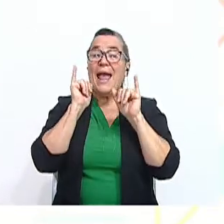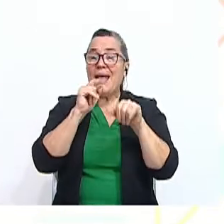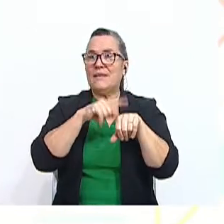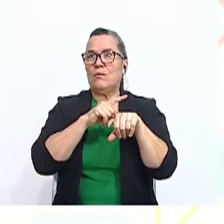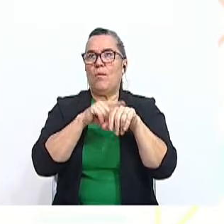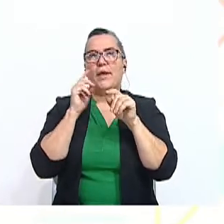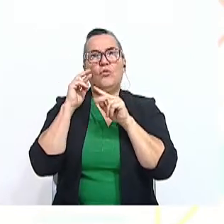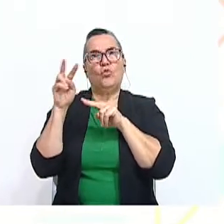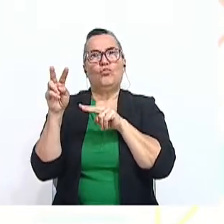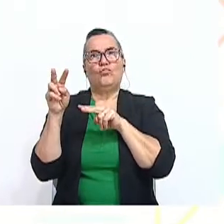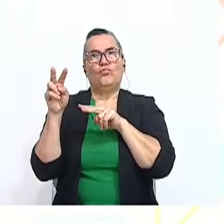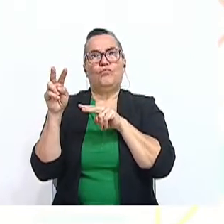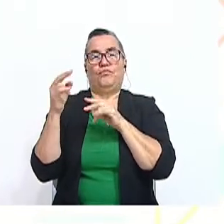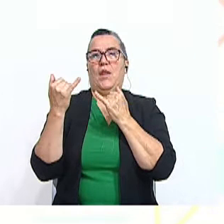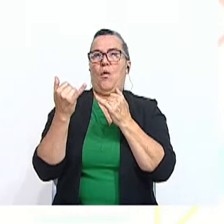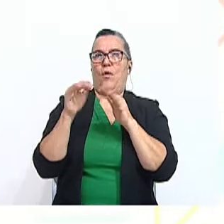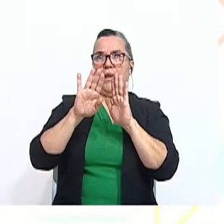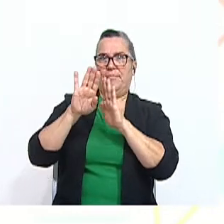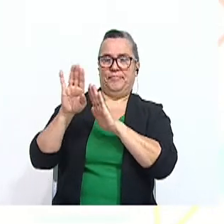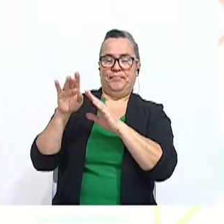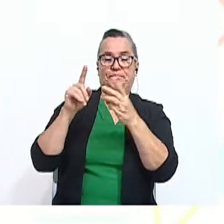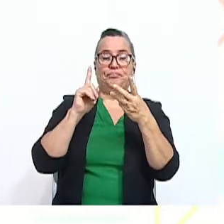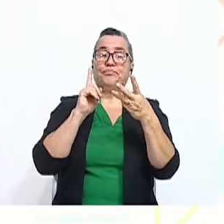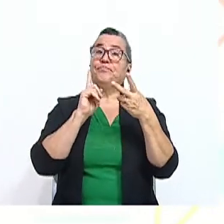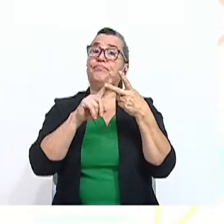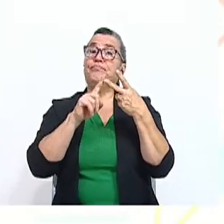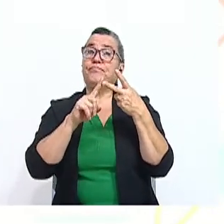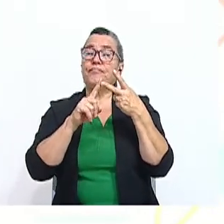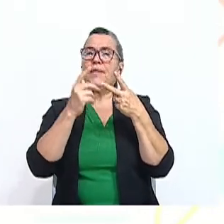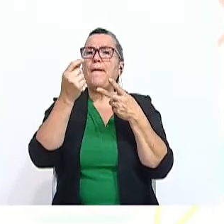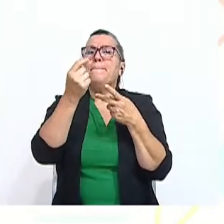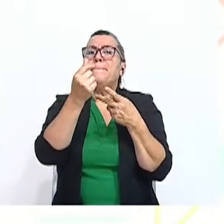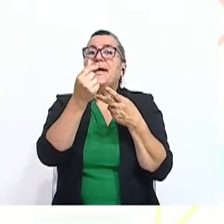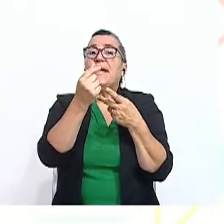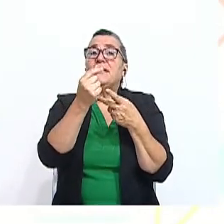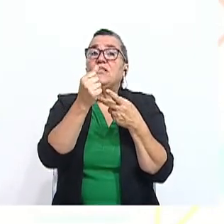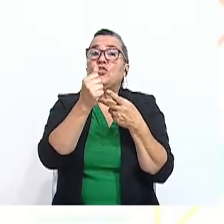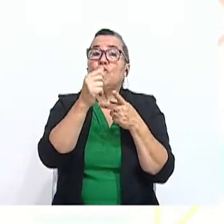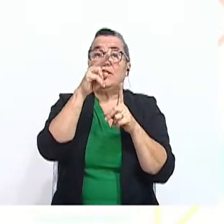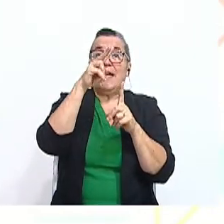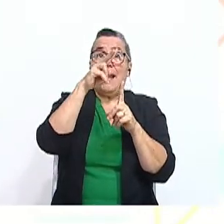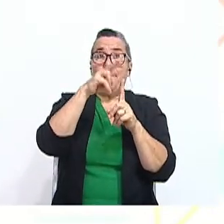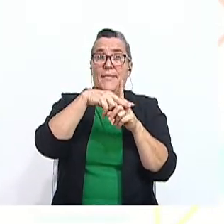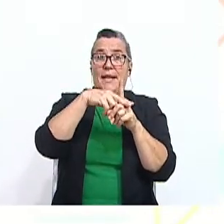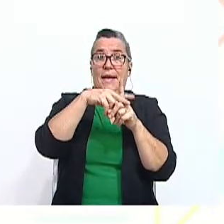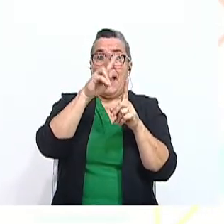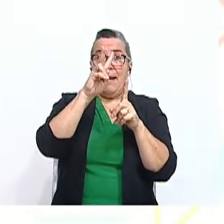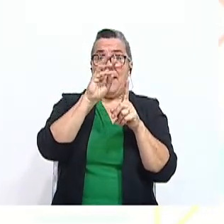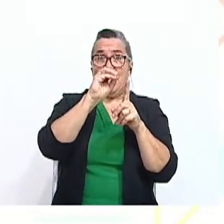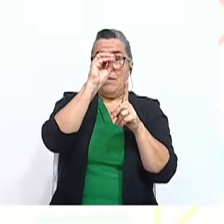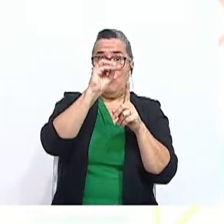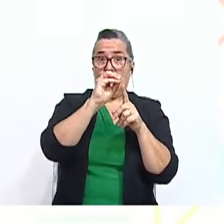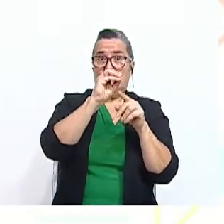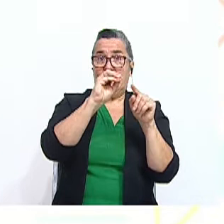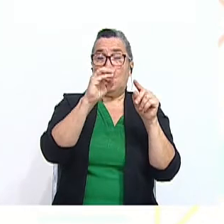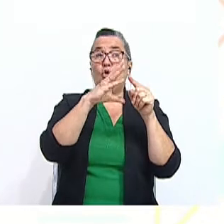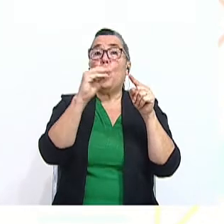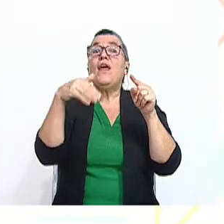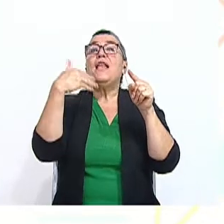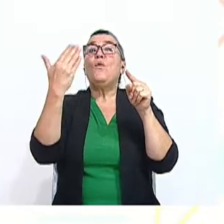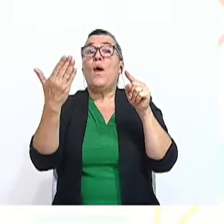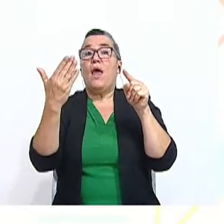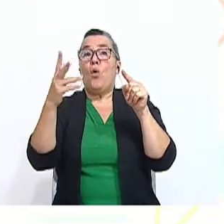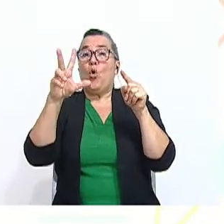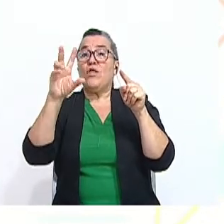momento. Ahora bien, el precio al aplicarle el 20% de descuento y luego